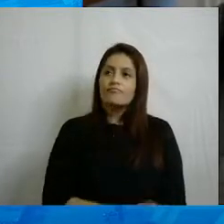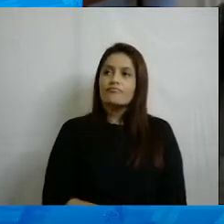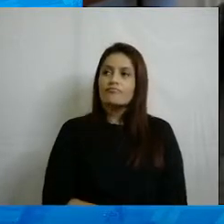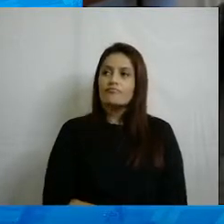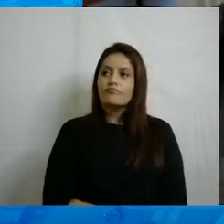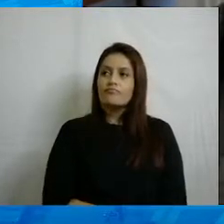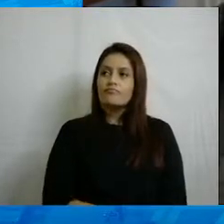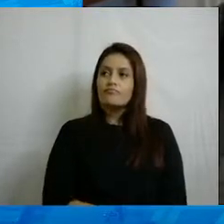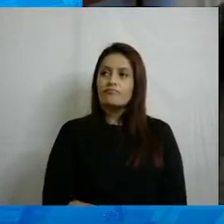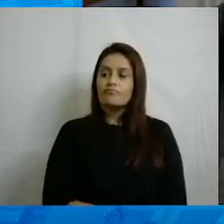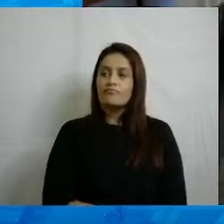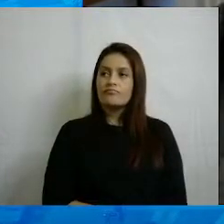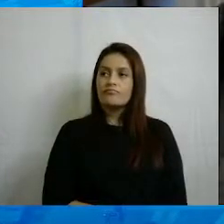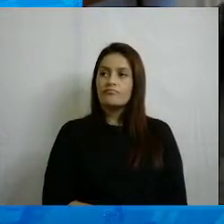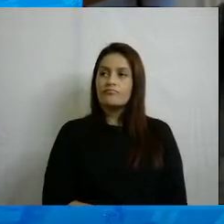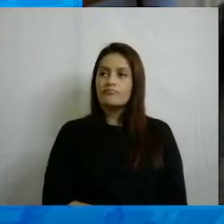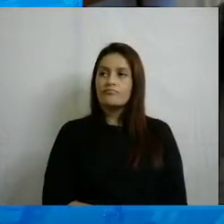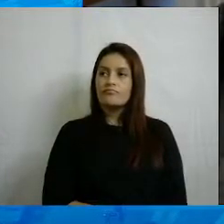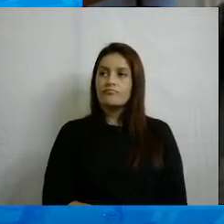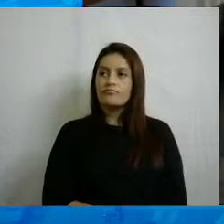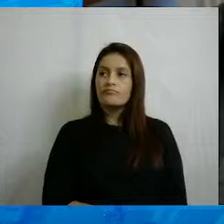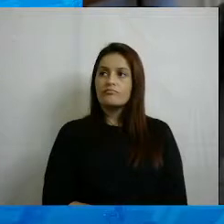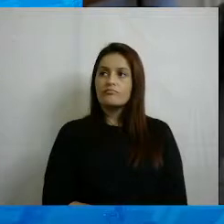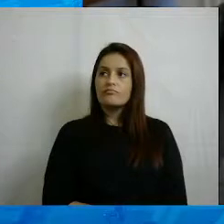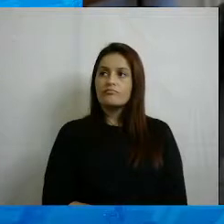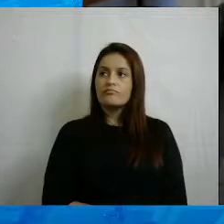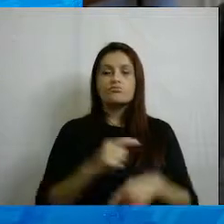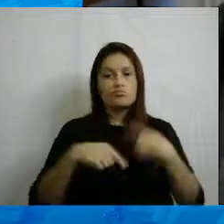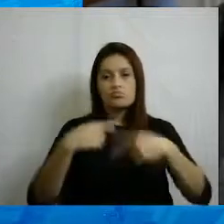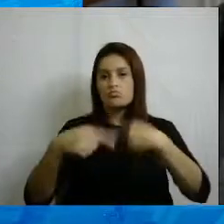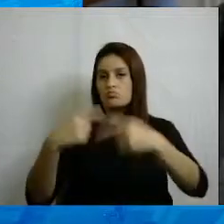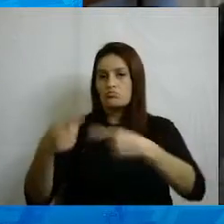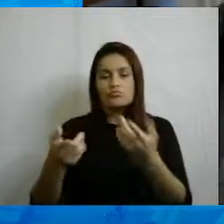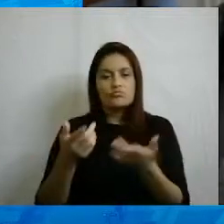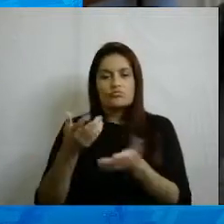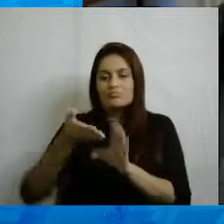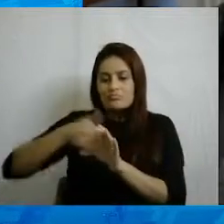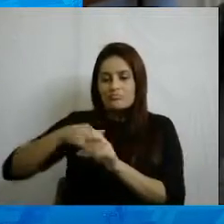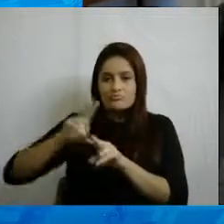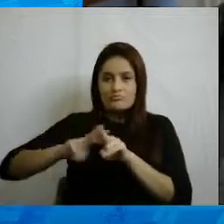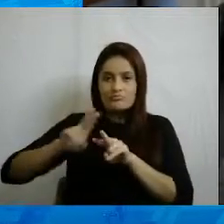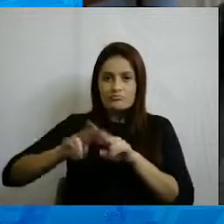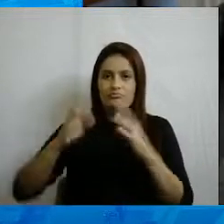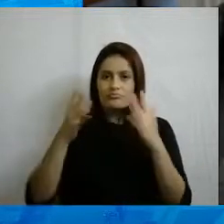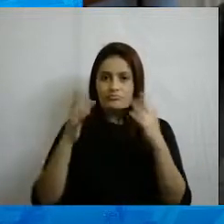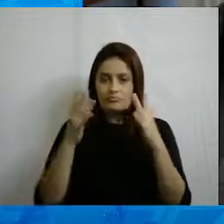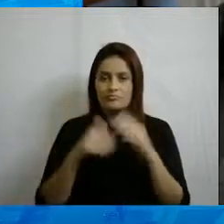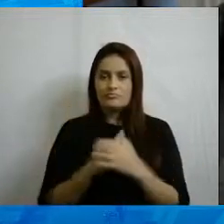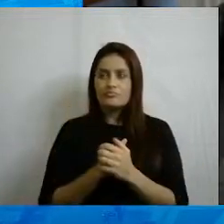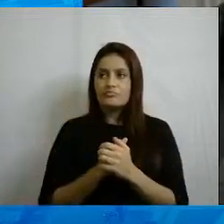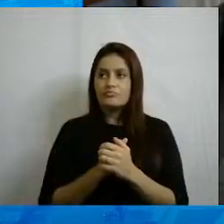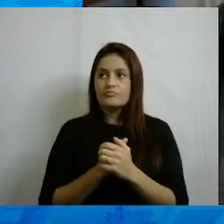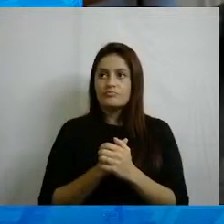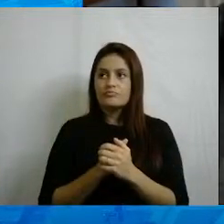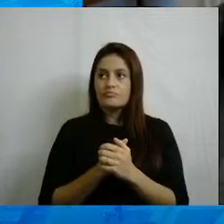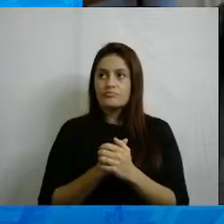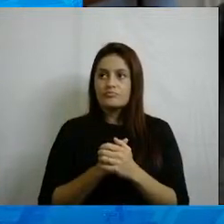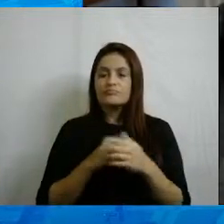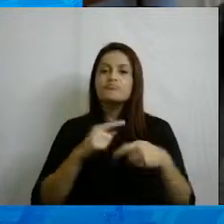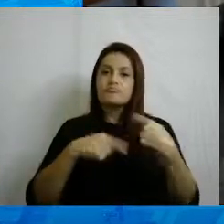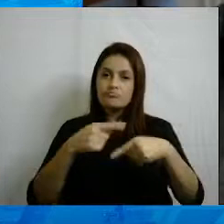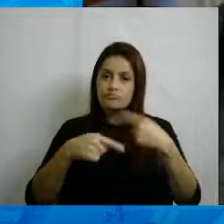estudios. Así que yo empecé con artesanía, llegué aquí en mi pilla artesanía. Y el hecho de pasar los tiempos se